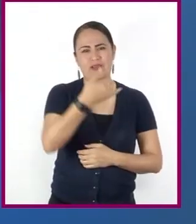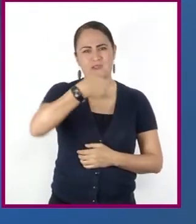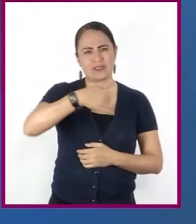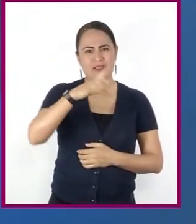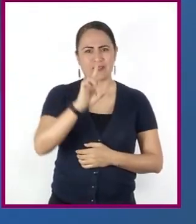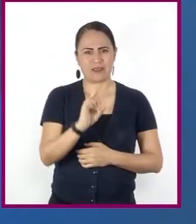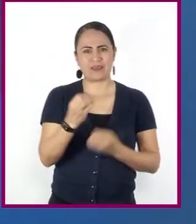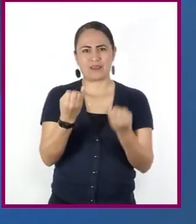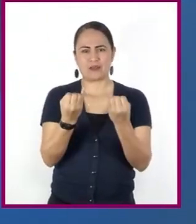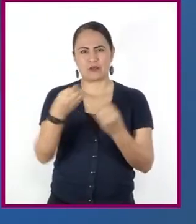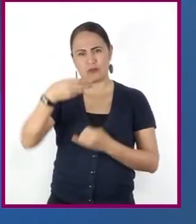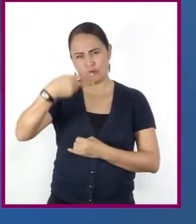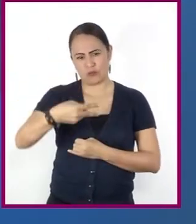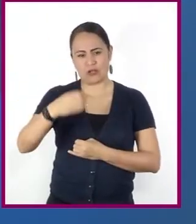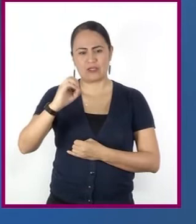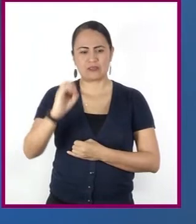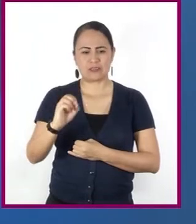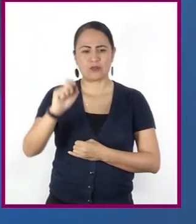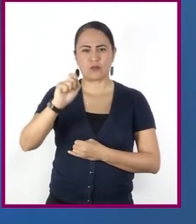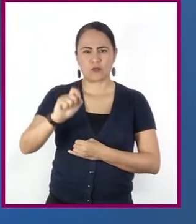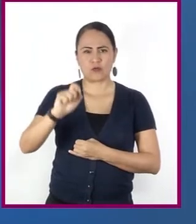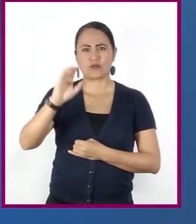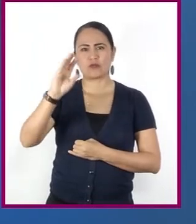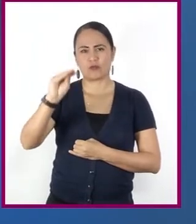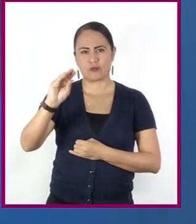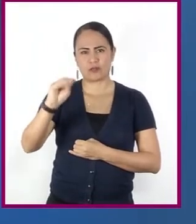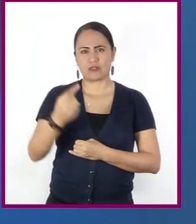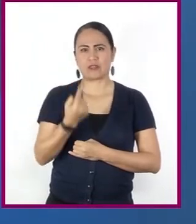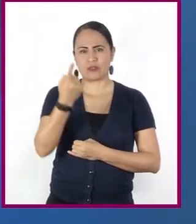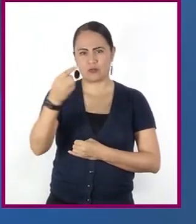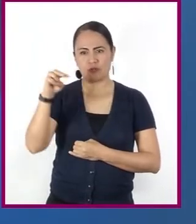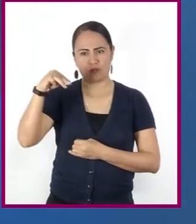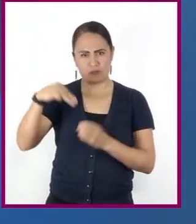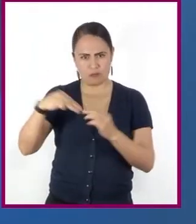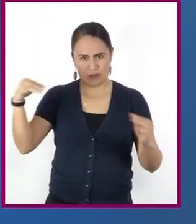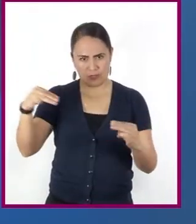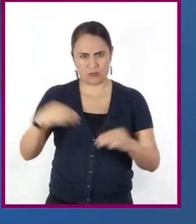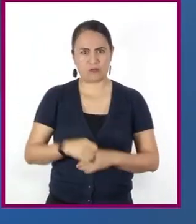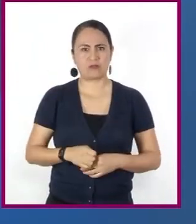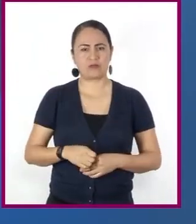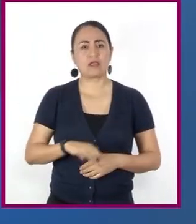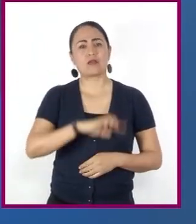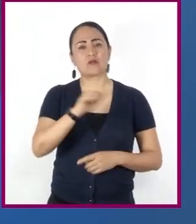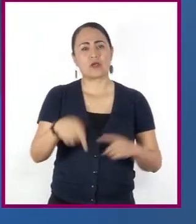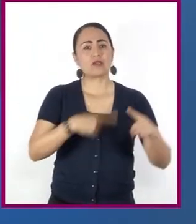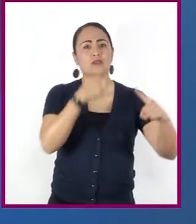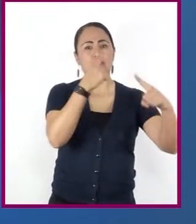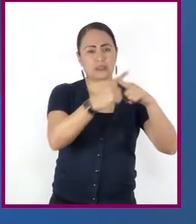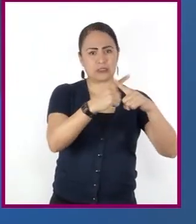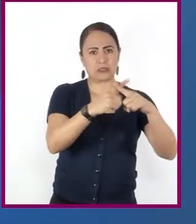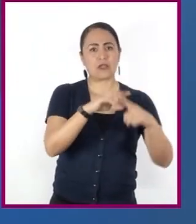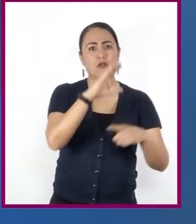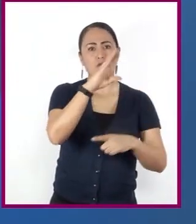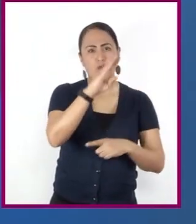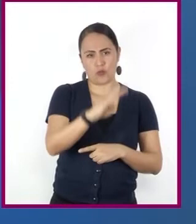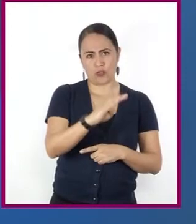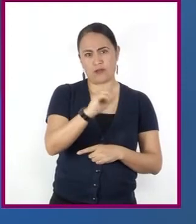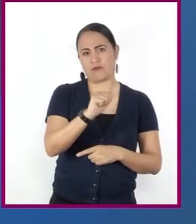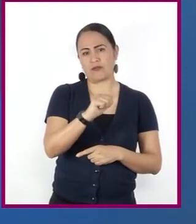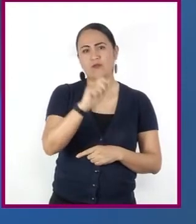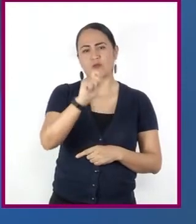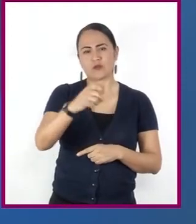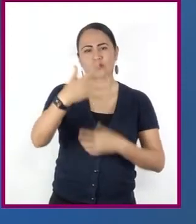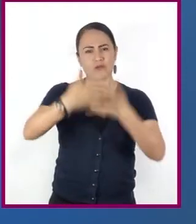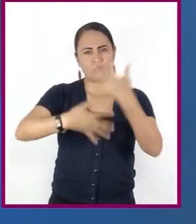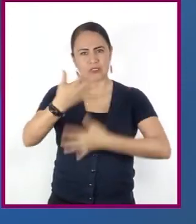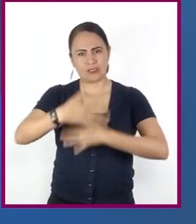a 0.91 metros y para obtener la equivalencia se multiplica 9.15 metros por 1